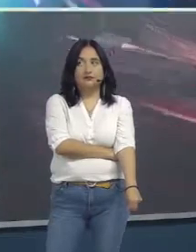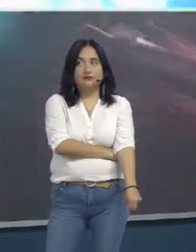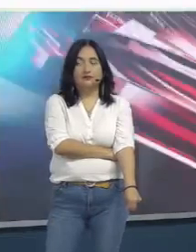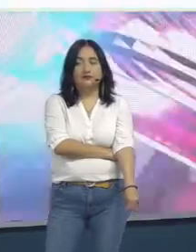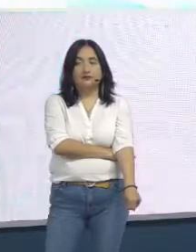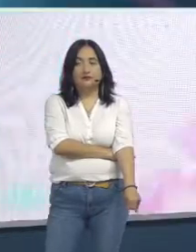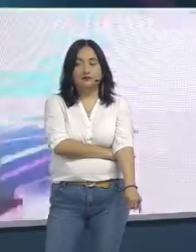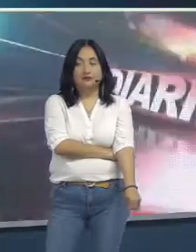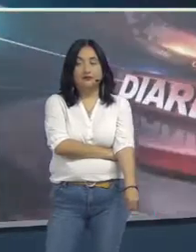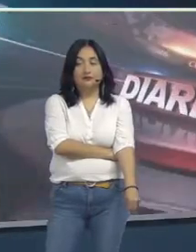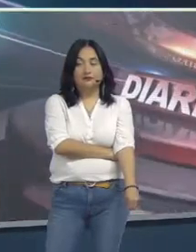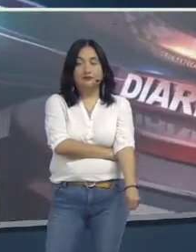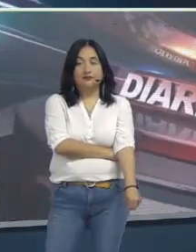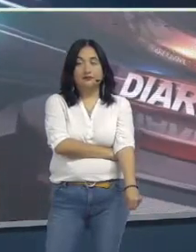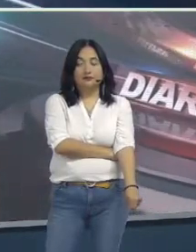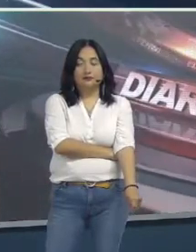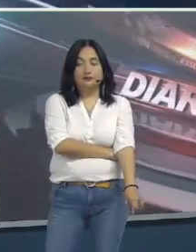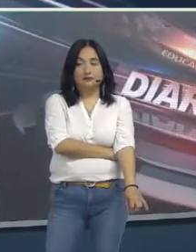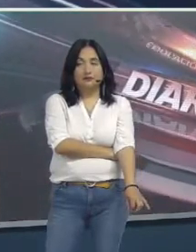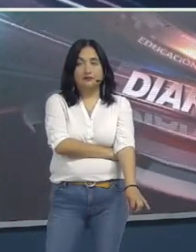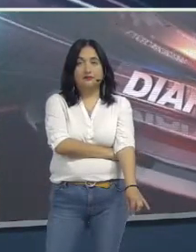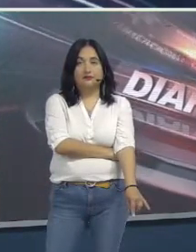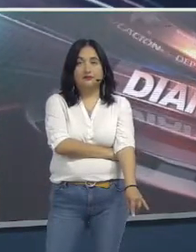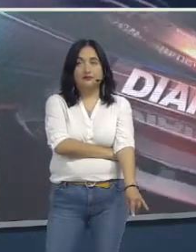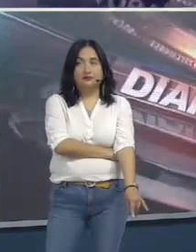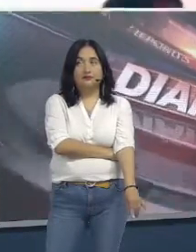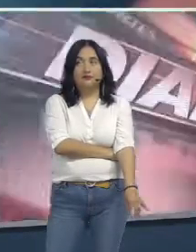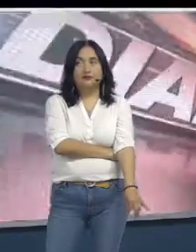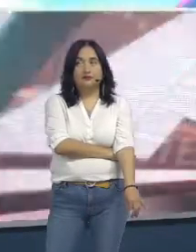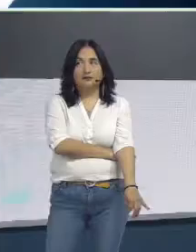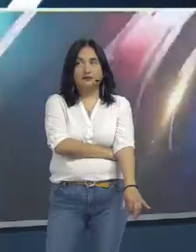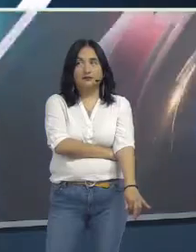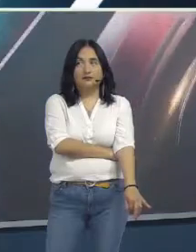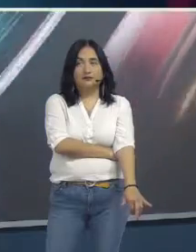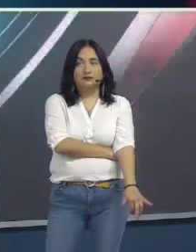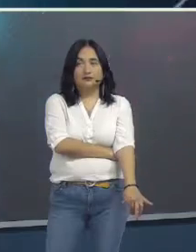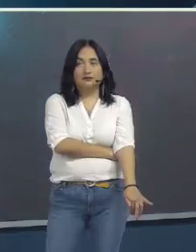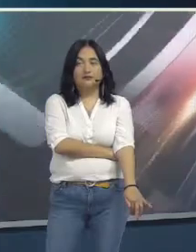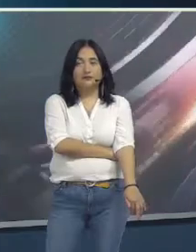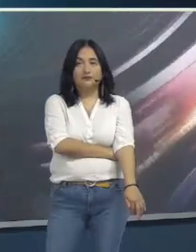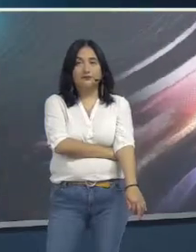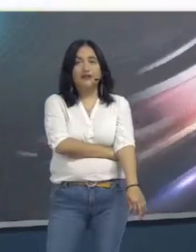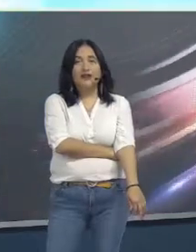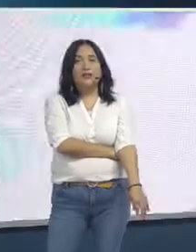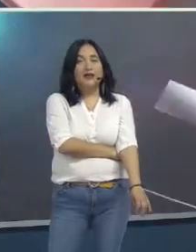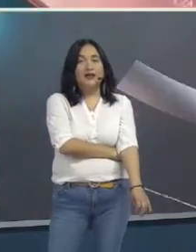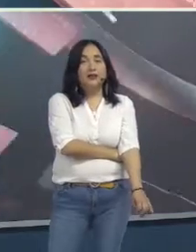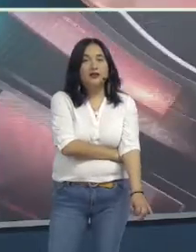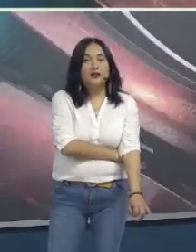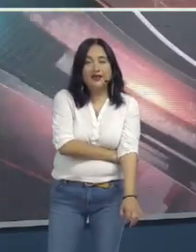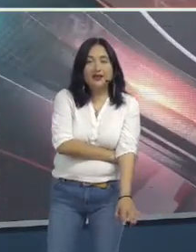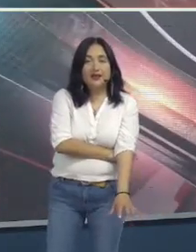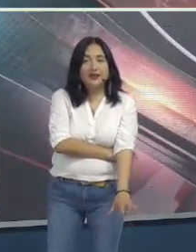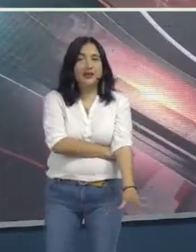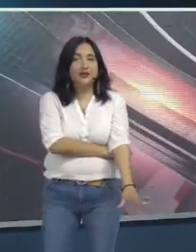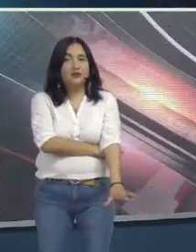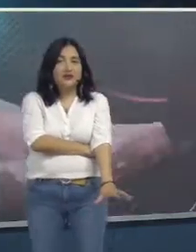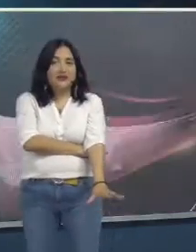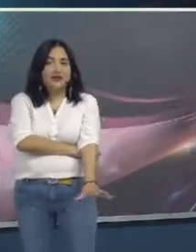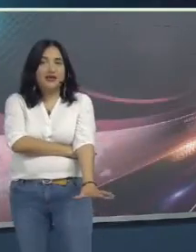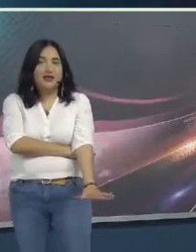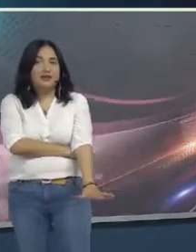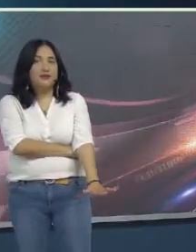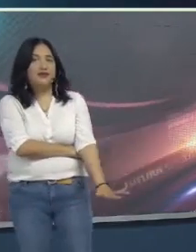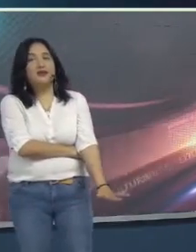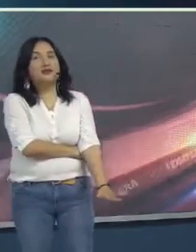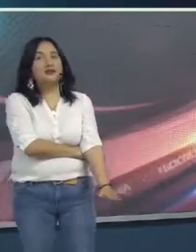se hicieron escuchar en nombre de todos los sanjuaninos y las sanjuaninas en el marco del acuerdo. Bien, ¿cuándo van a empezar a retomarse